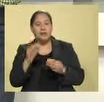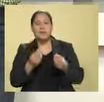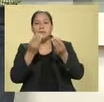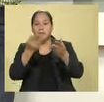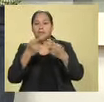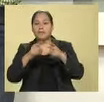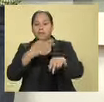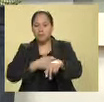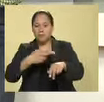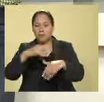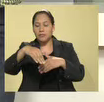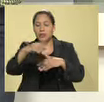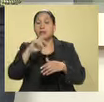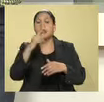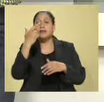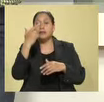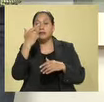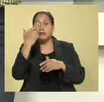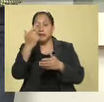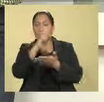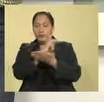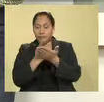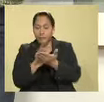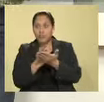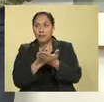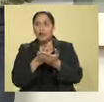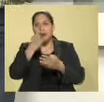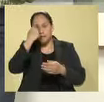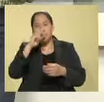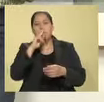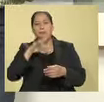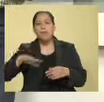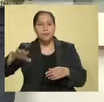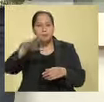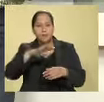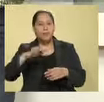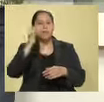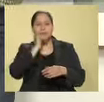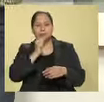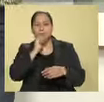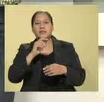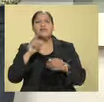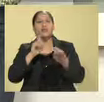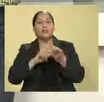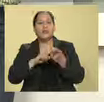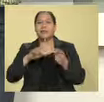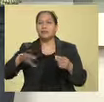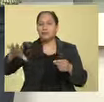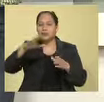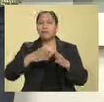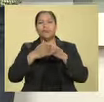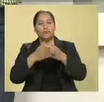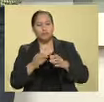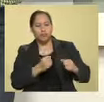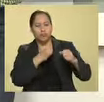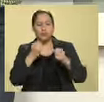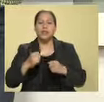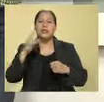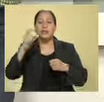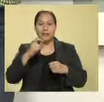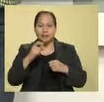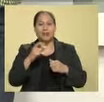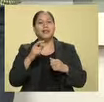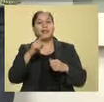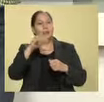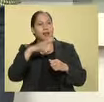en marcha este año 7 proyectos para mejorar las condiciones ambientales en los principales canales de Xochimilco. Así